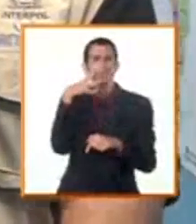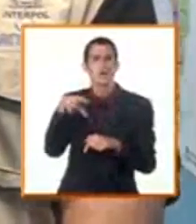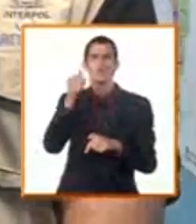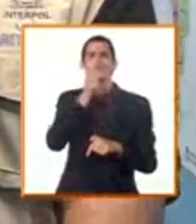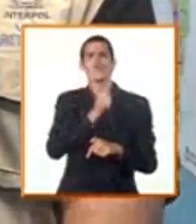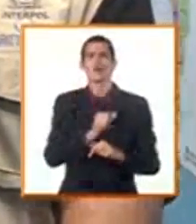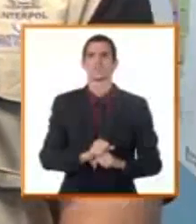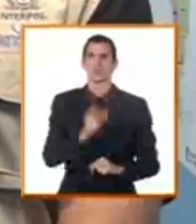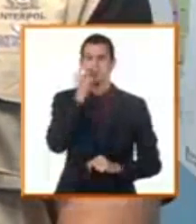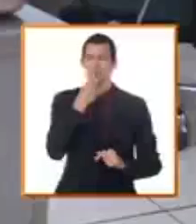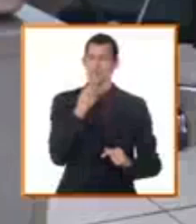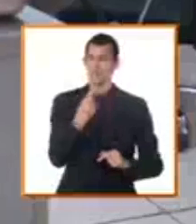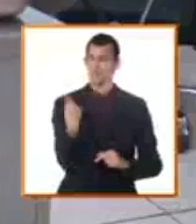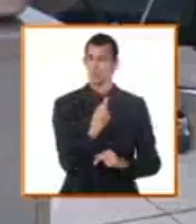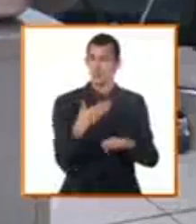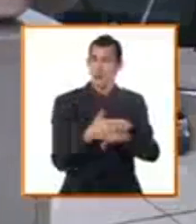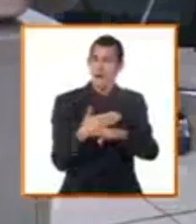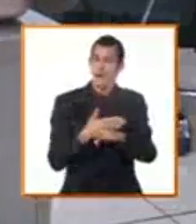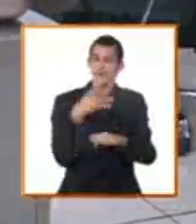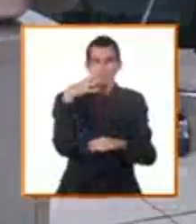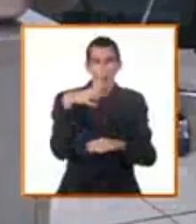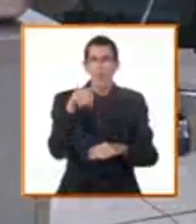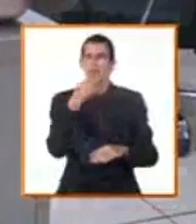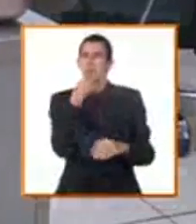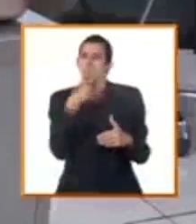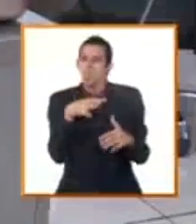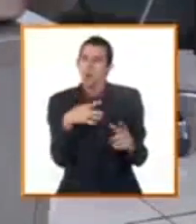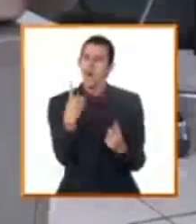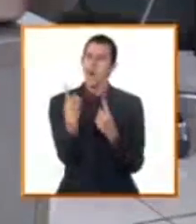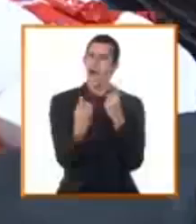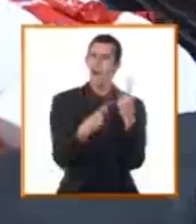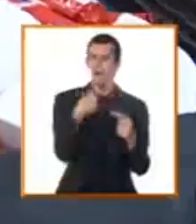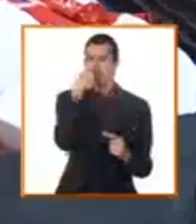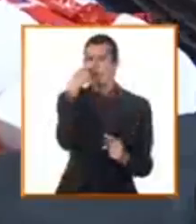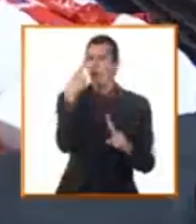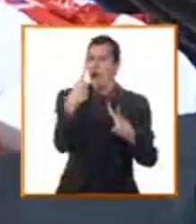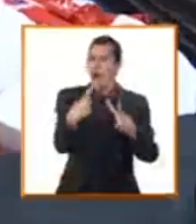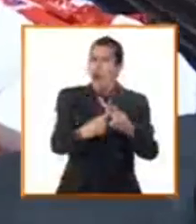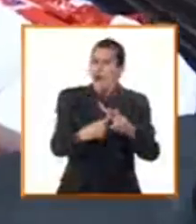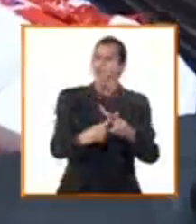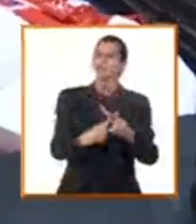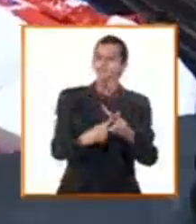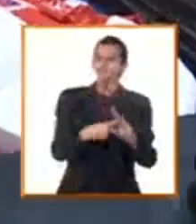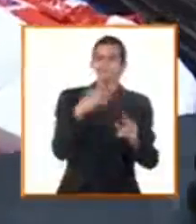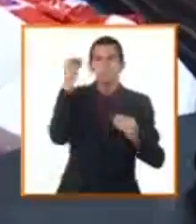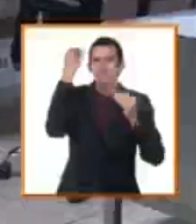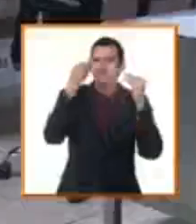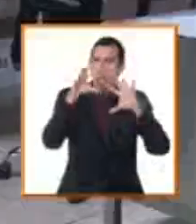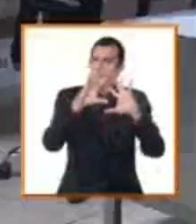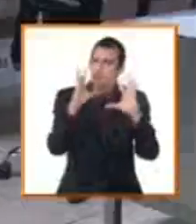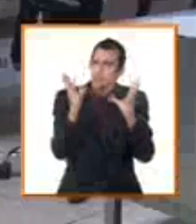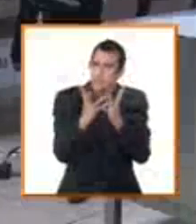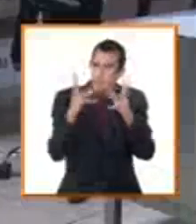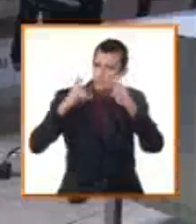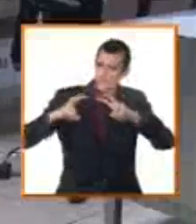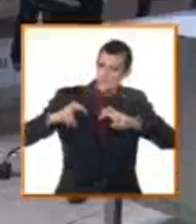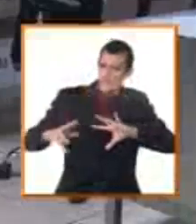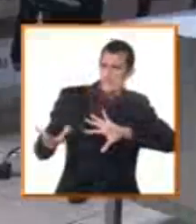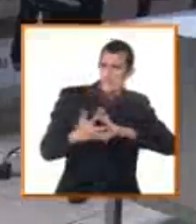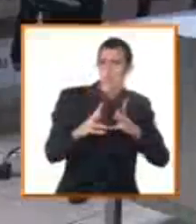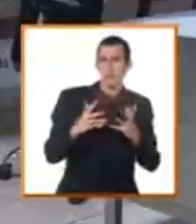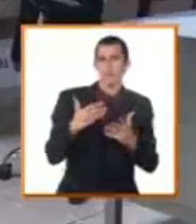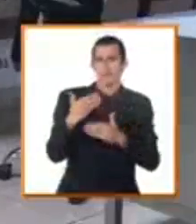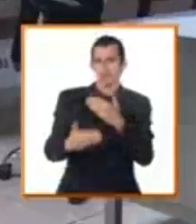de pasajeros a la hora de detectar posibles irregularidades desde el punto de vista delictivo penal, como puede ser pasajeros que pueden